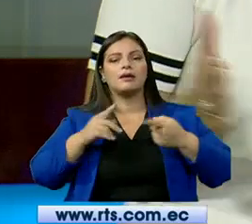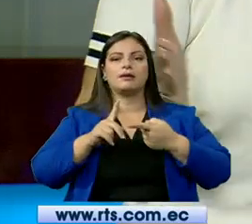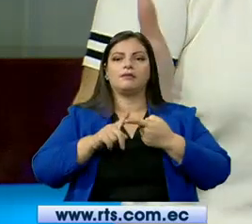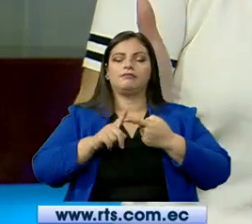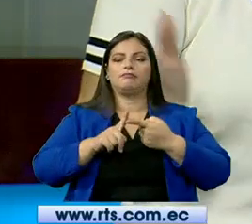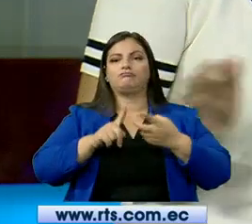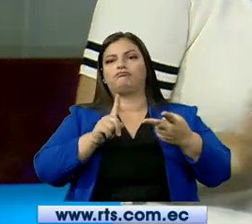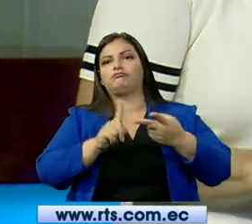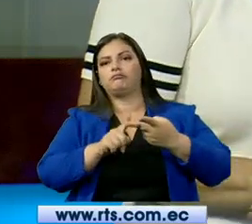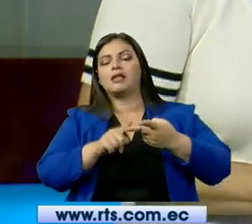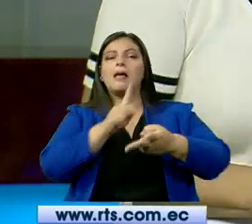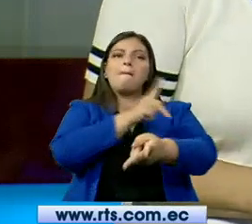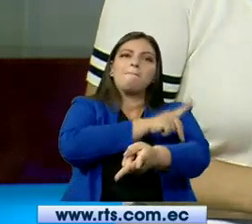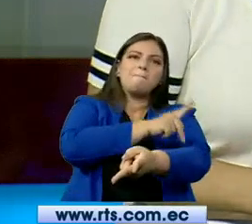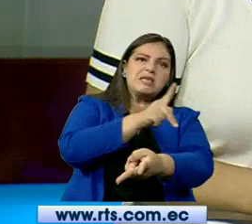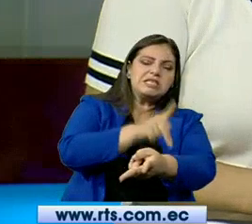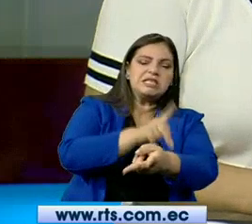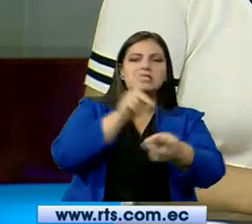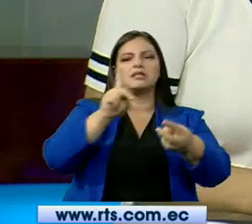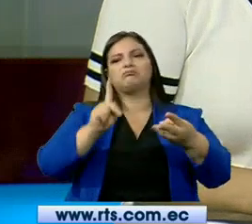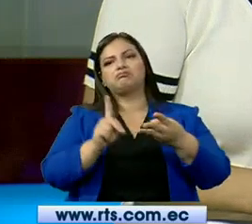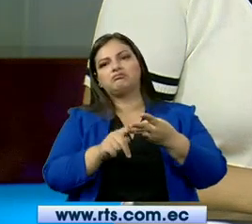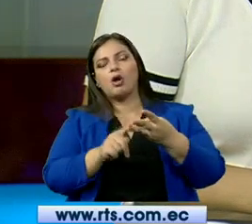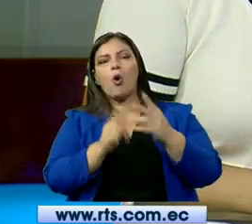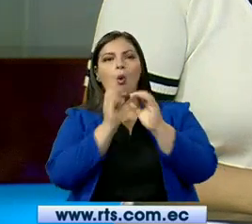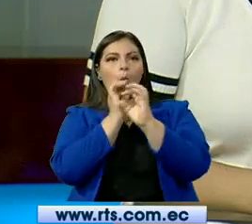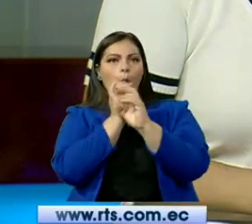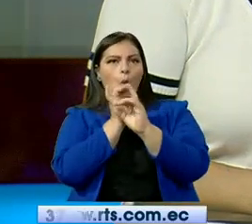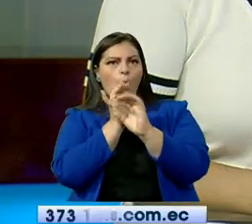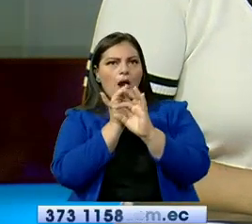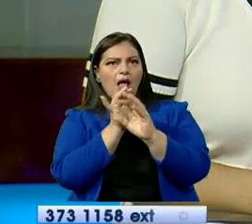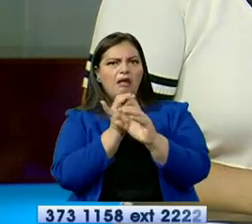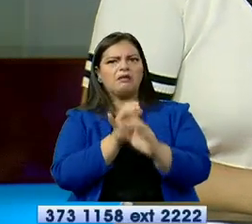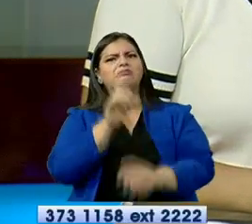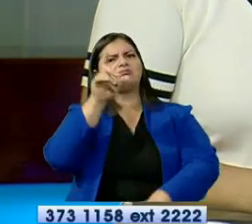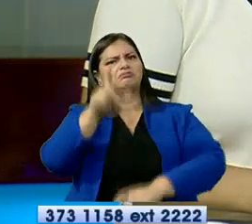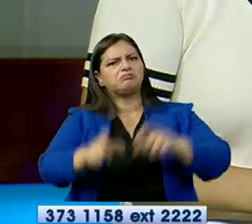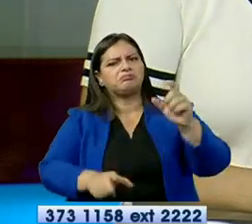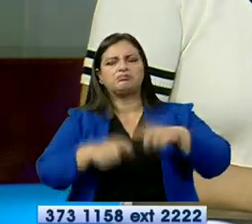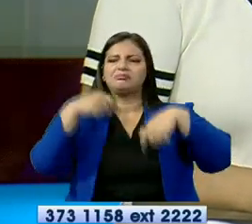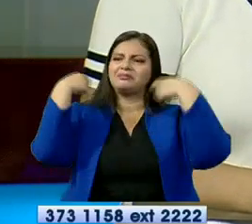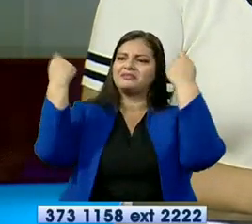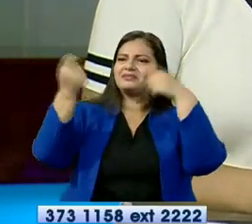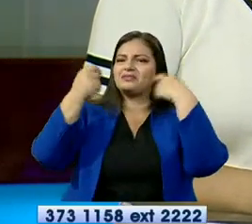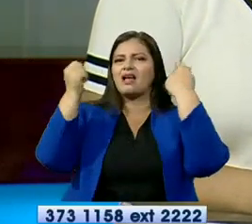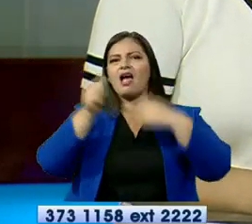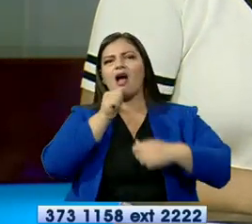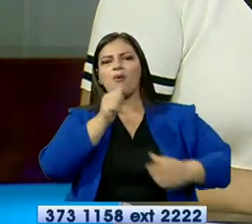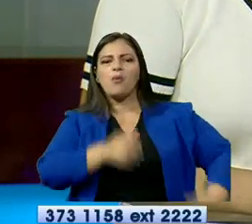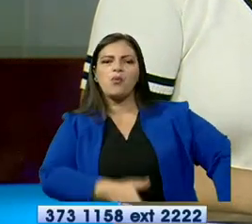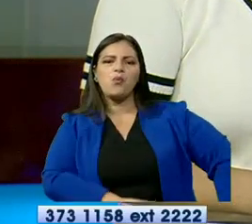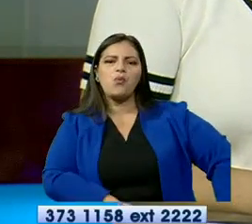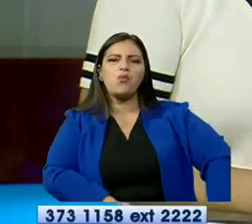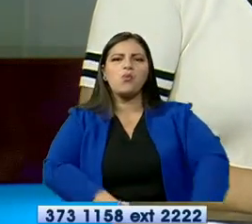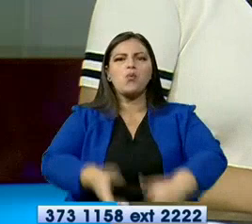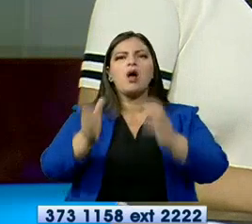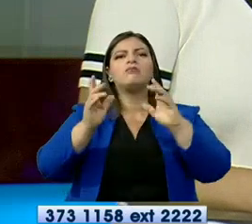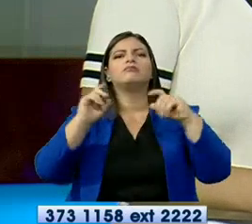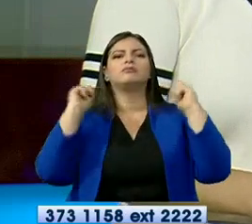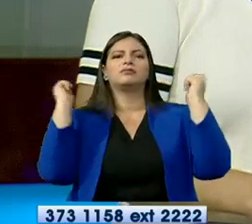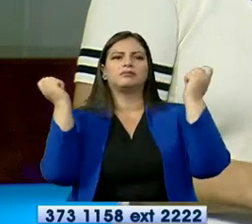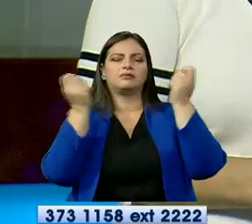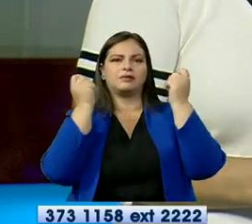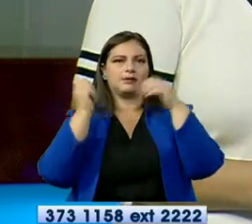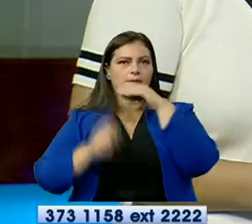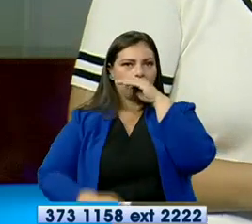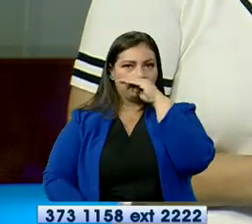miles de personas festejaron con intensidad el carnaval guarandeño, que ha sido considerado patrimonio cultural intangible del Ecuador.